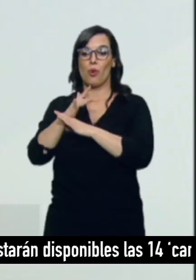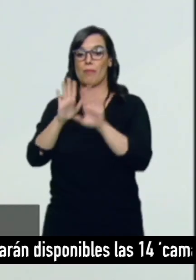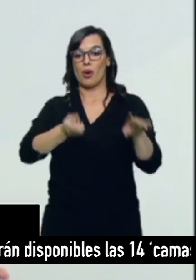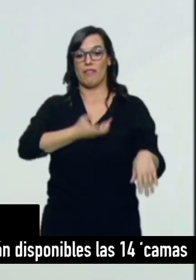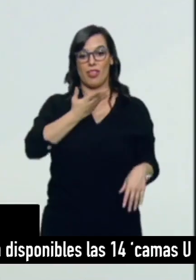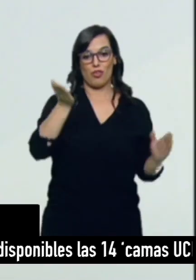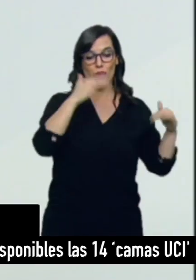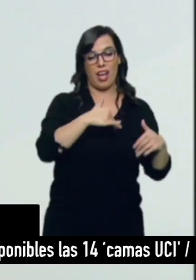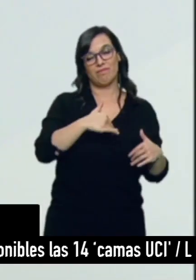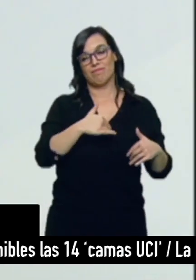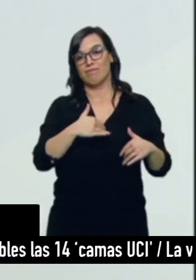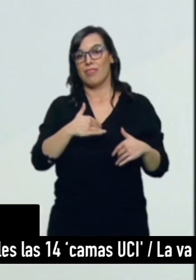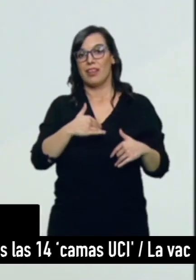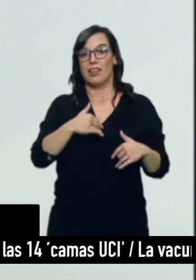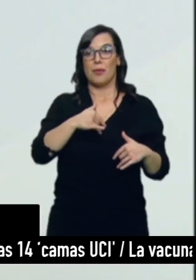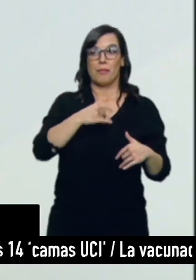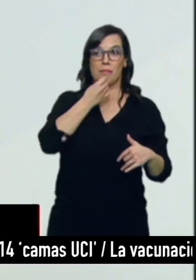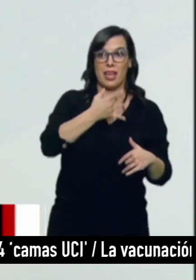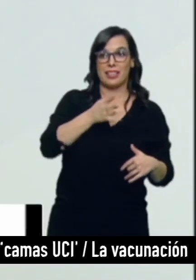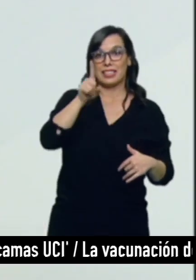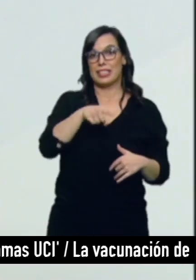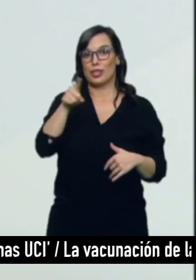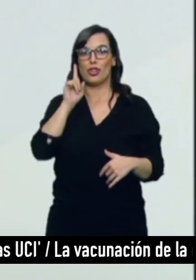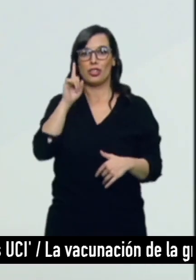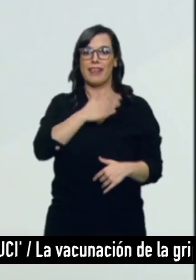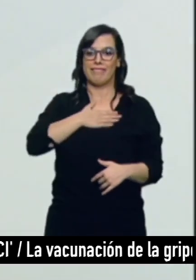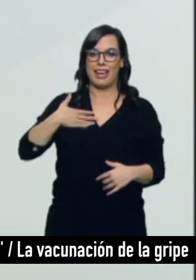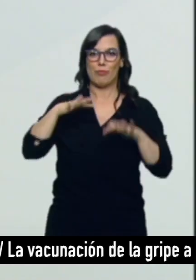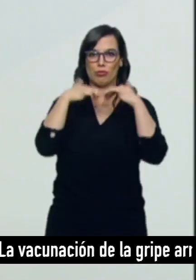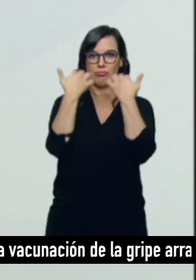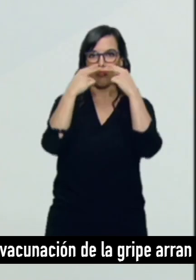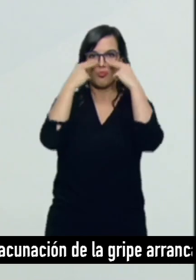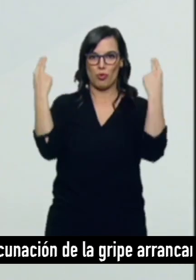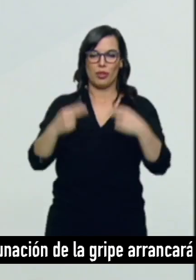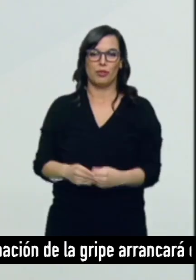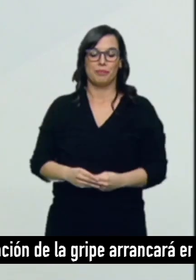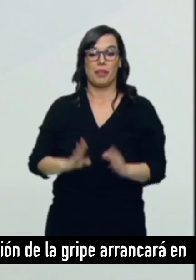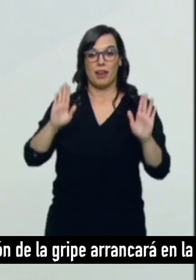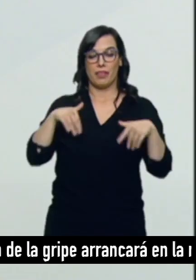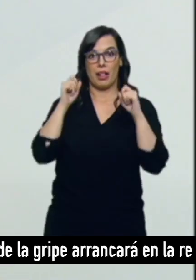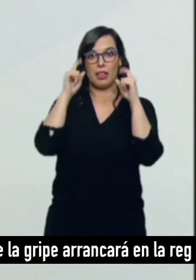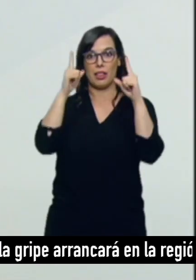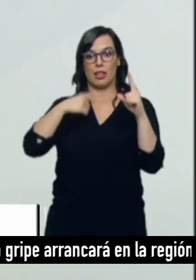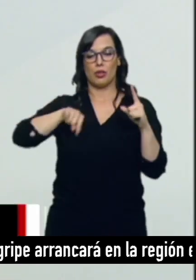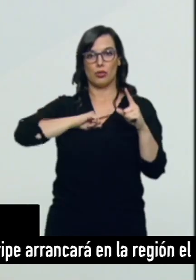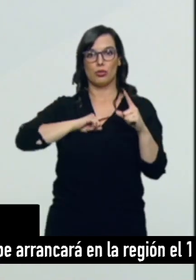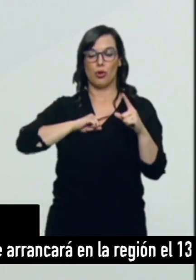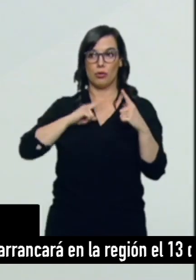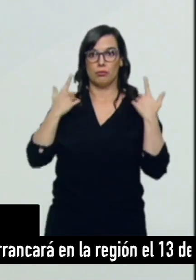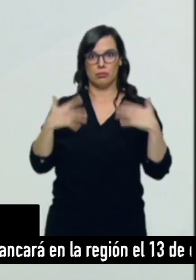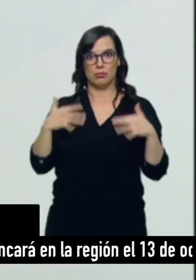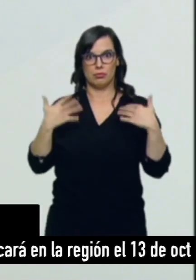irá igual de bien o no nos irá igual de bien, pero lo que queremos es jugar con nuestra gente. Te das cuenta de lo que hemos, y perdonadme la expresión, de la que hemos